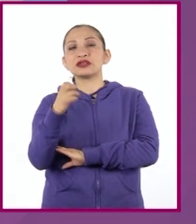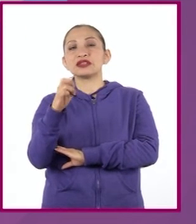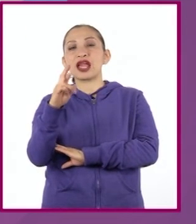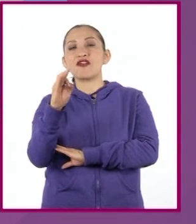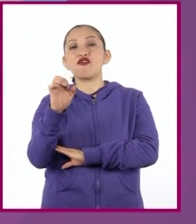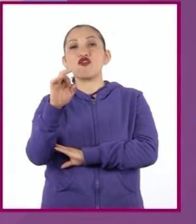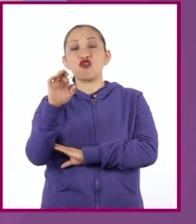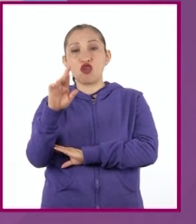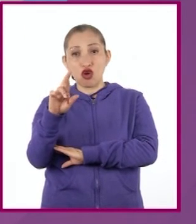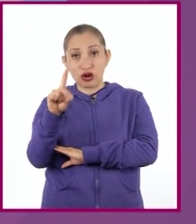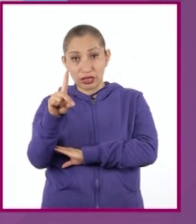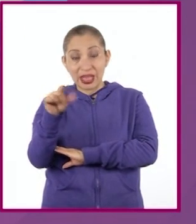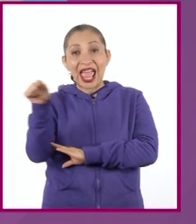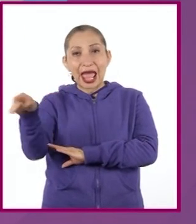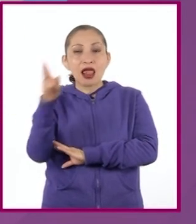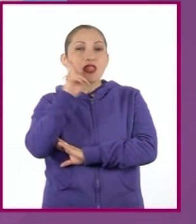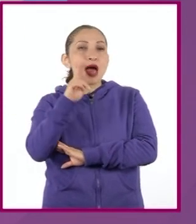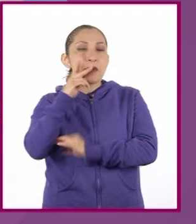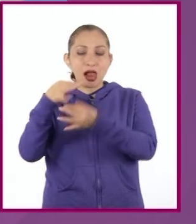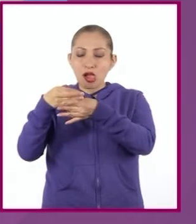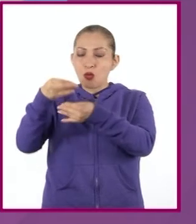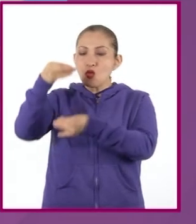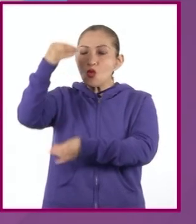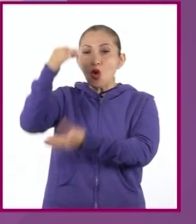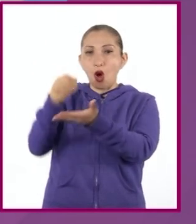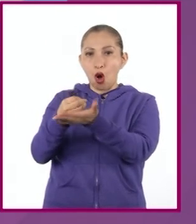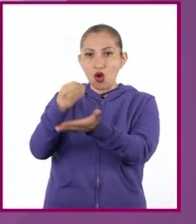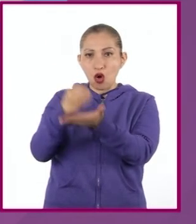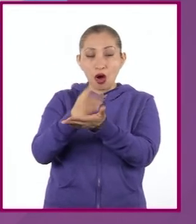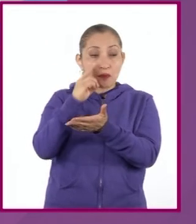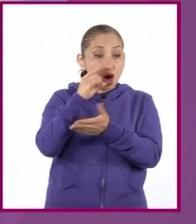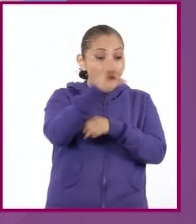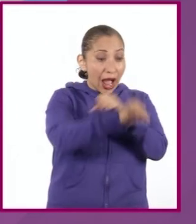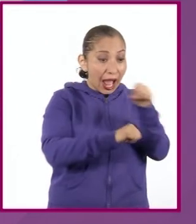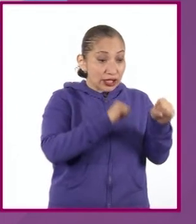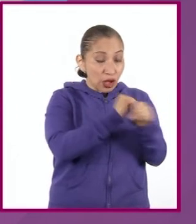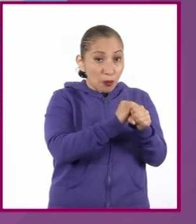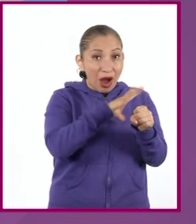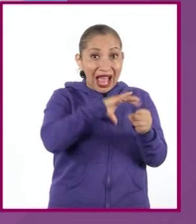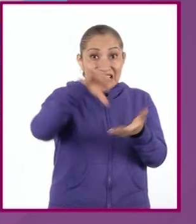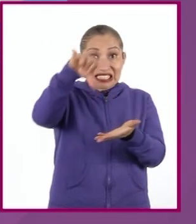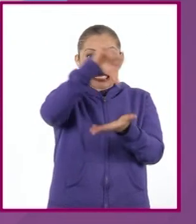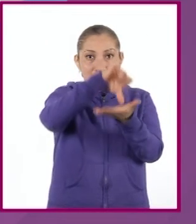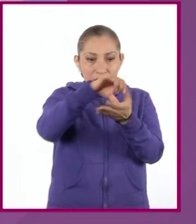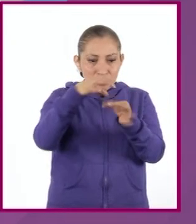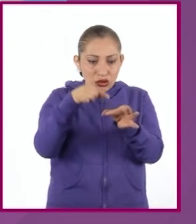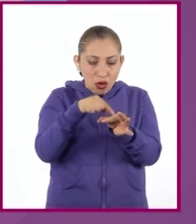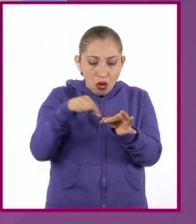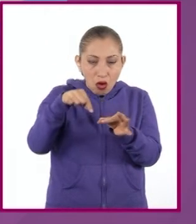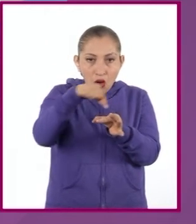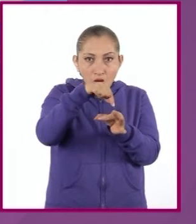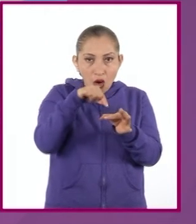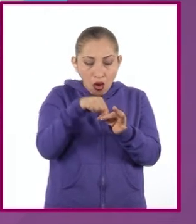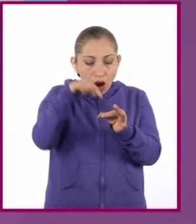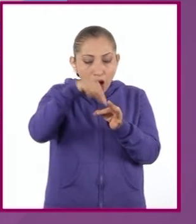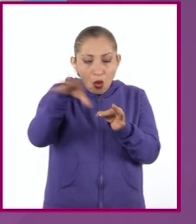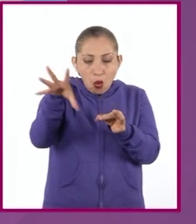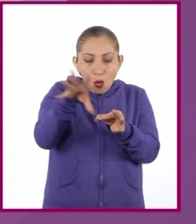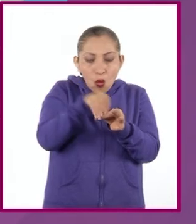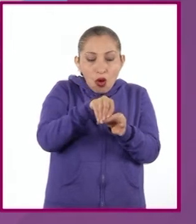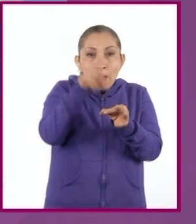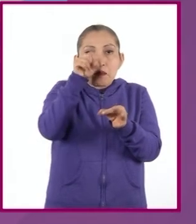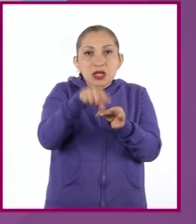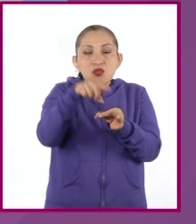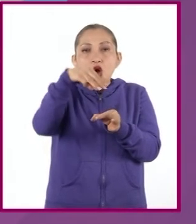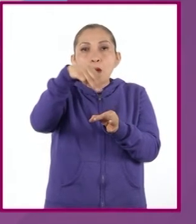hacer experimentos con una lámina de oro descubrió que el átomo tiene una parte en el centro donde concentra casi toda